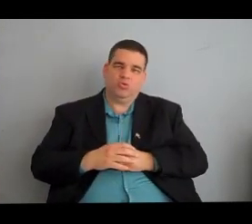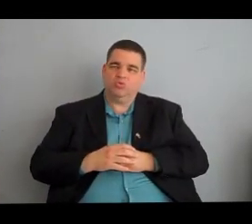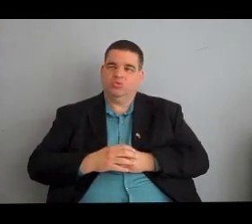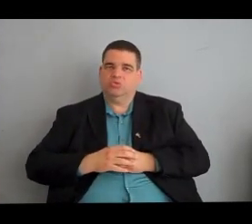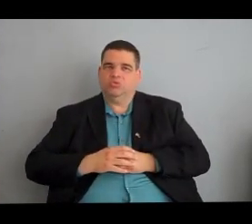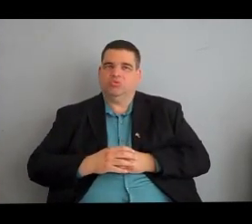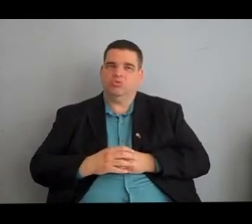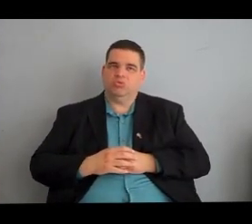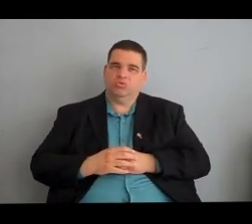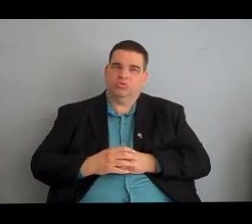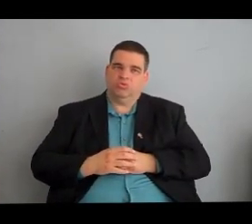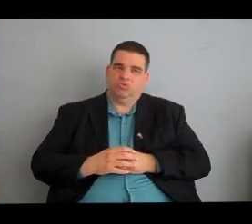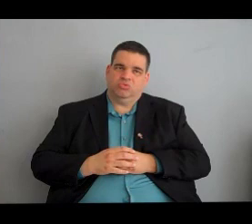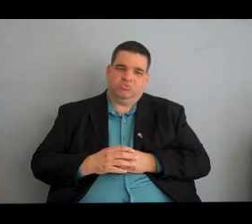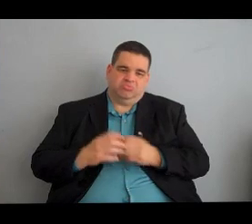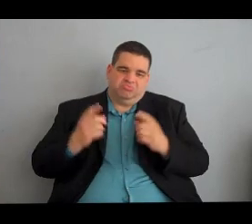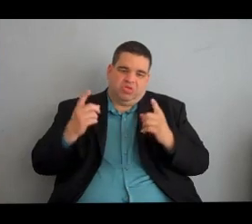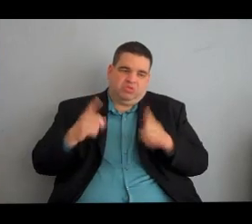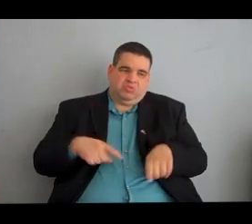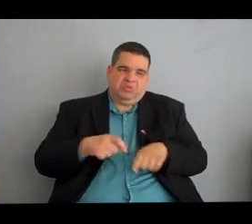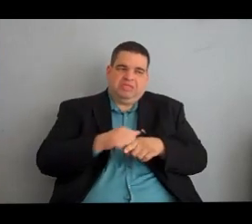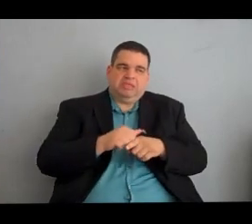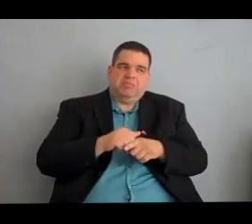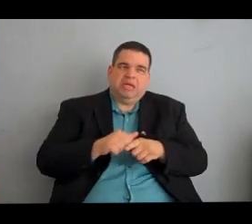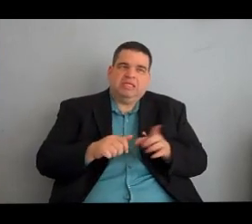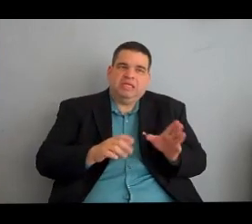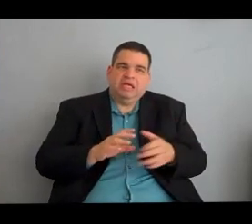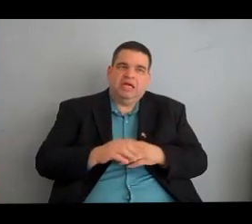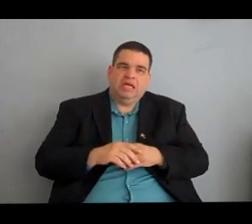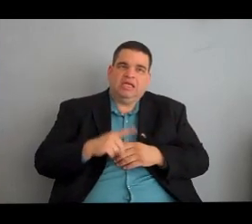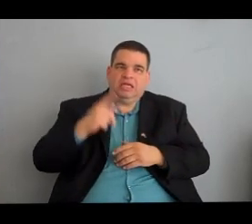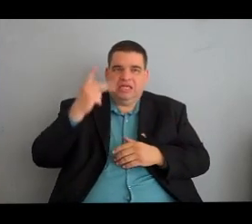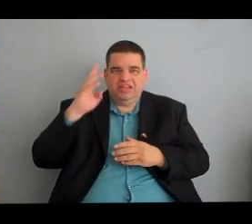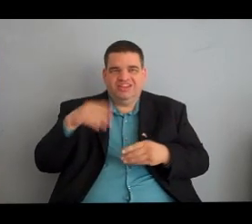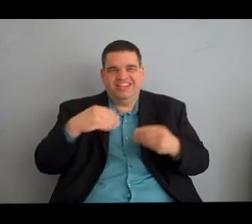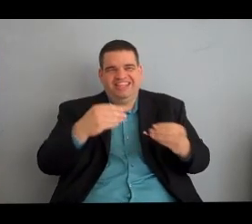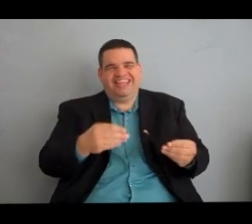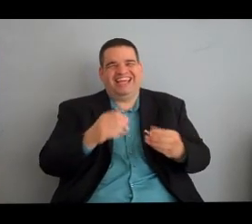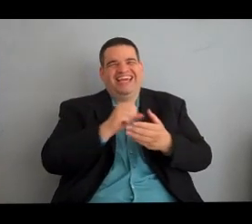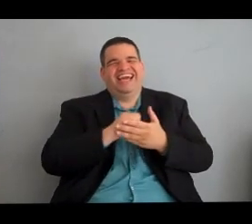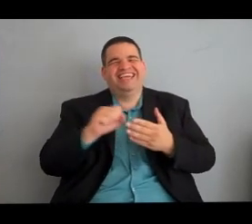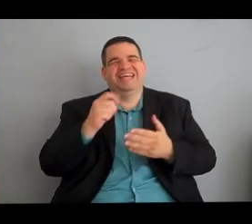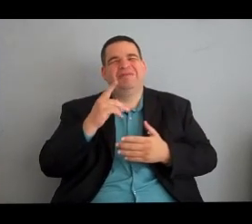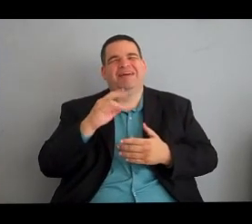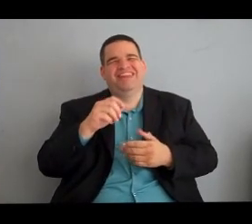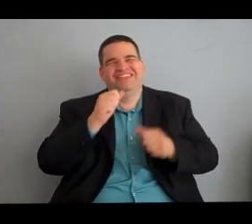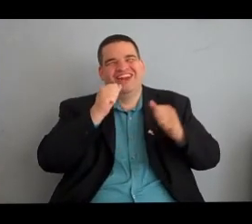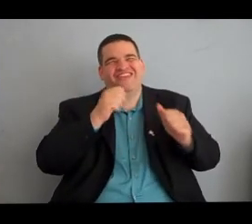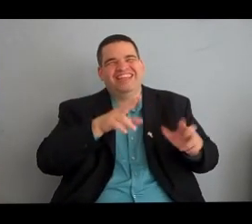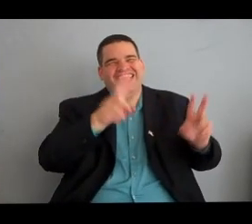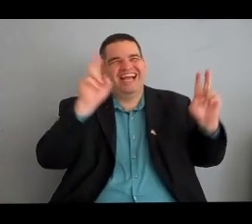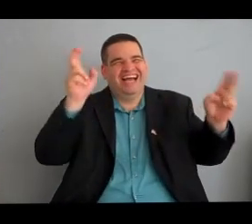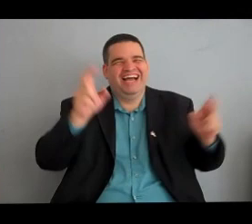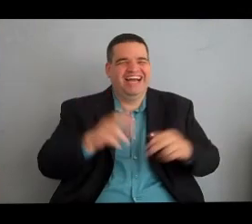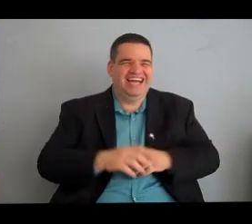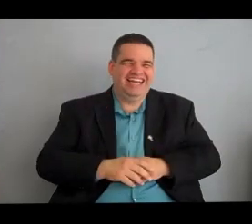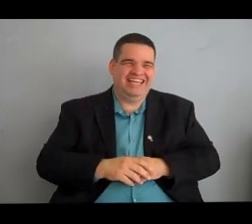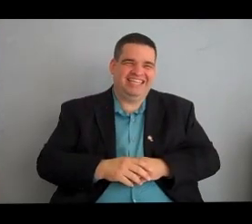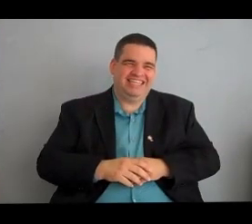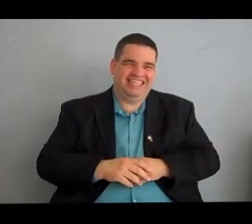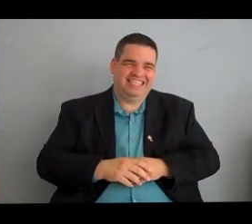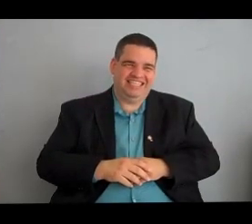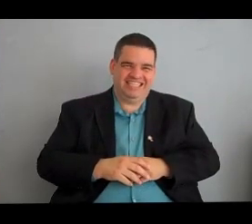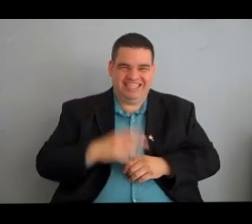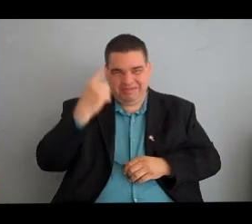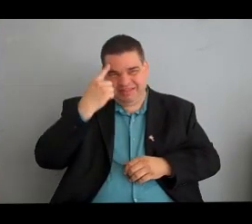ensayo, pero al que Dios se lo dio, San Pedro se lo bendiga. Y pero tú no, ¿qué tú pensabas? Pensabas tú que era casualidad. Porque